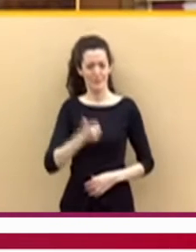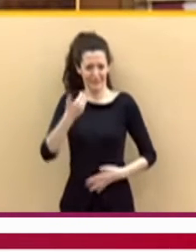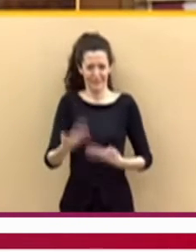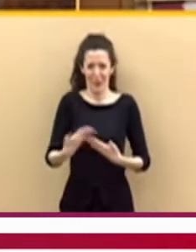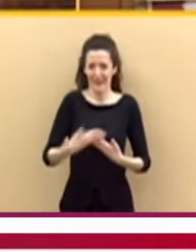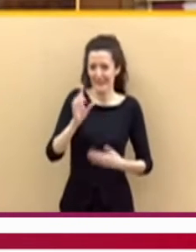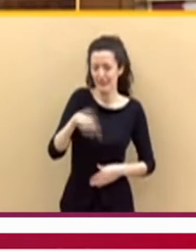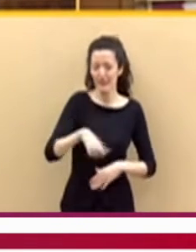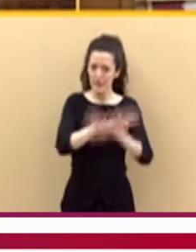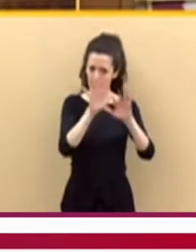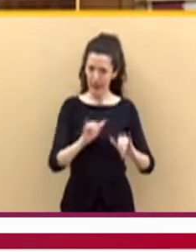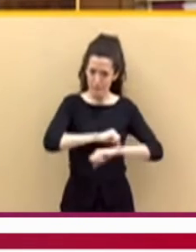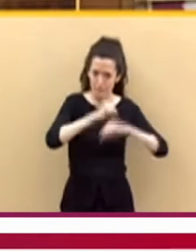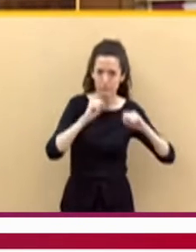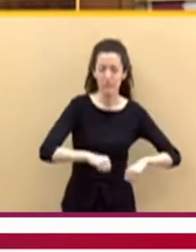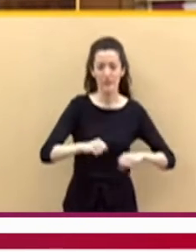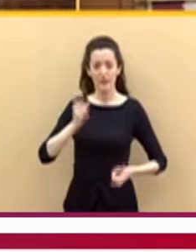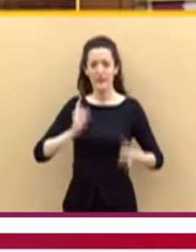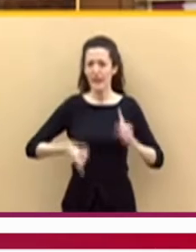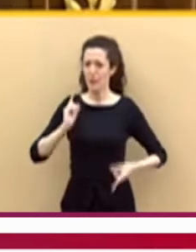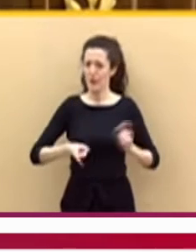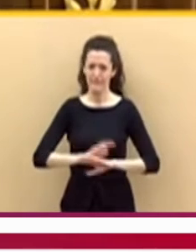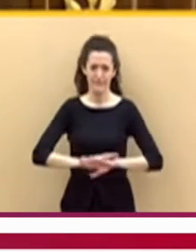hemisferio político que con el hemisferio científico.